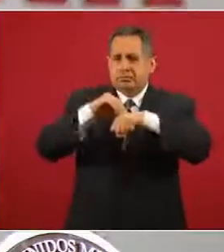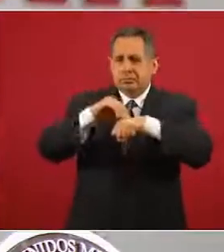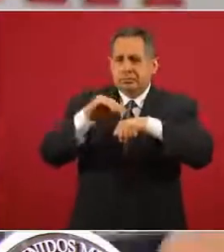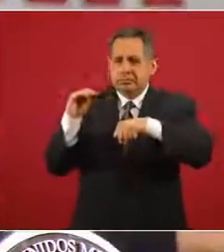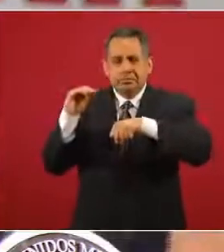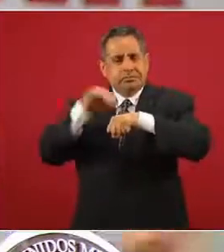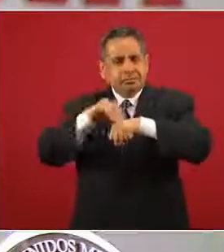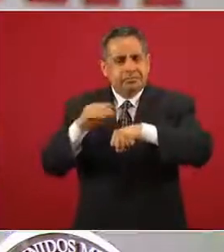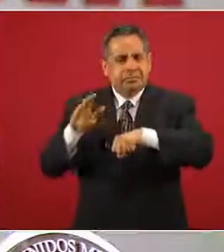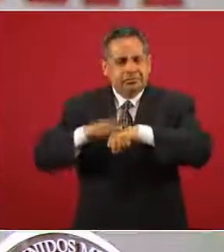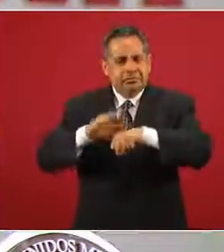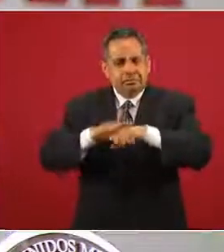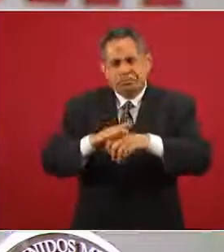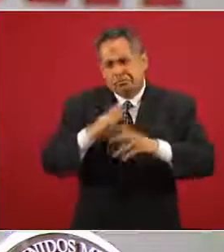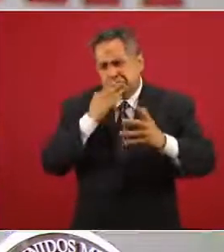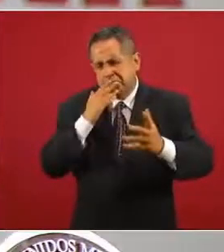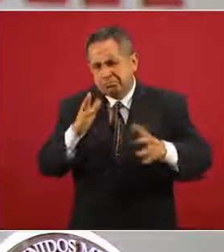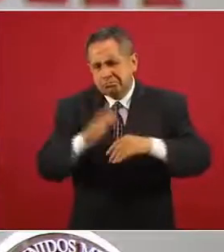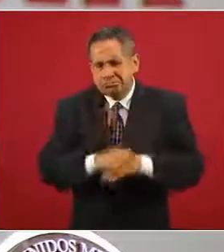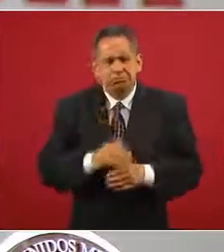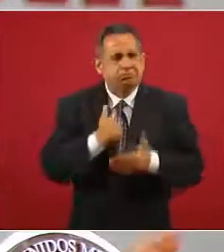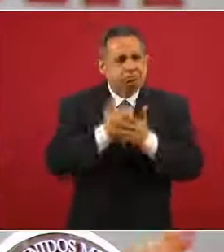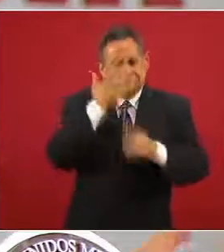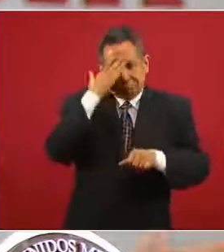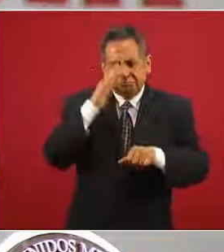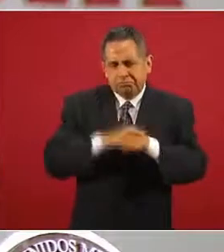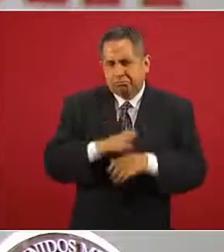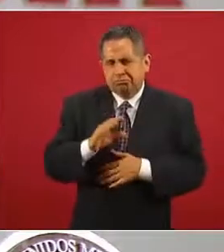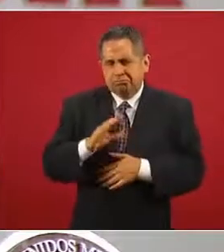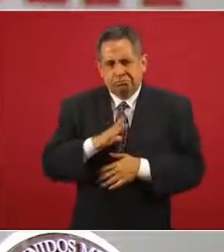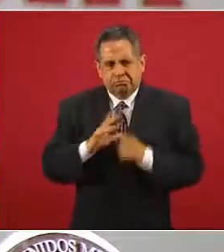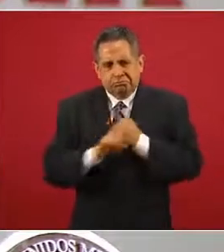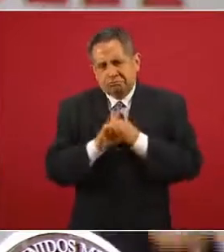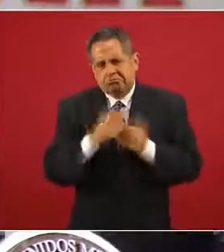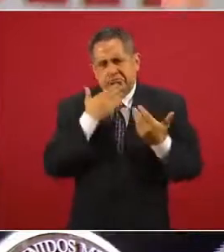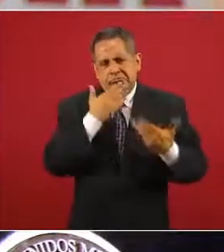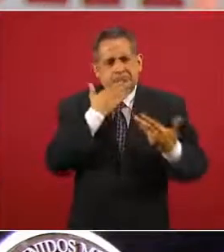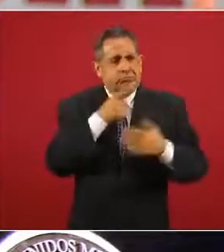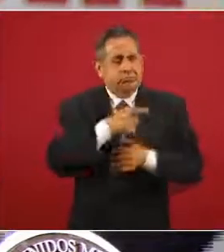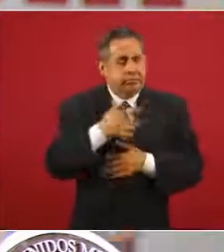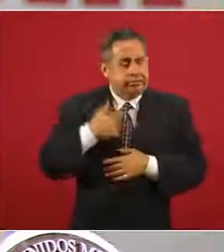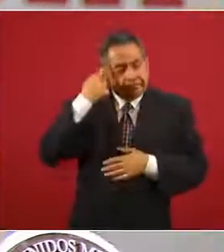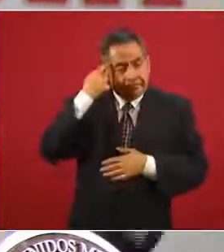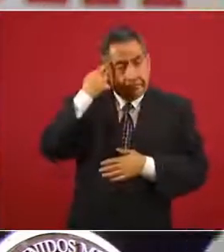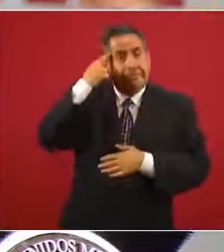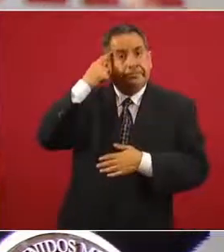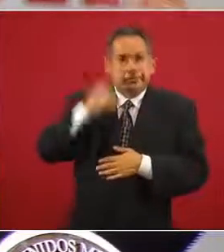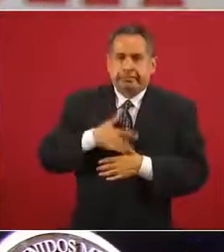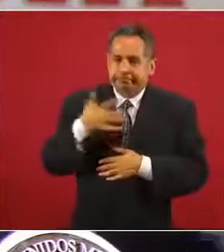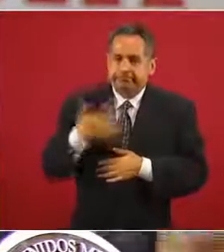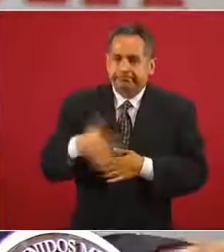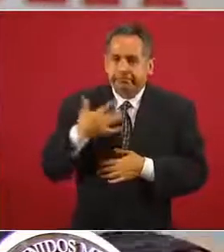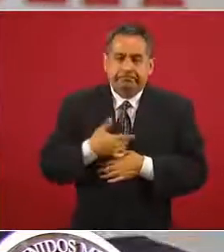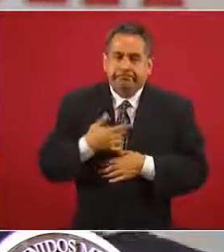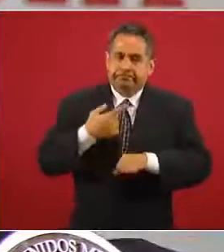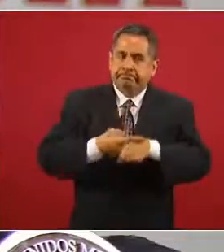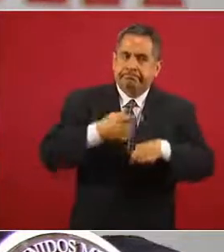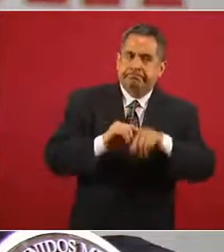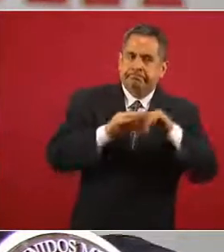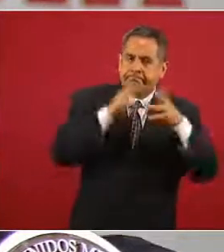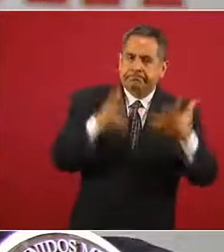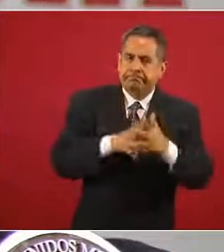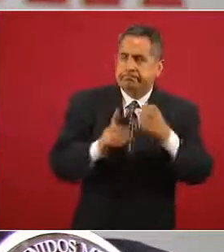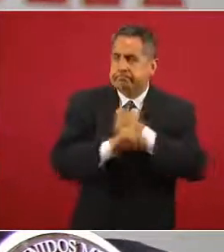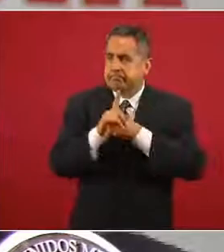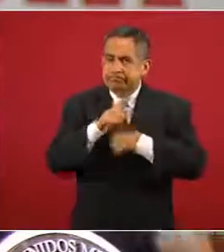casos. Está bien, como ayuda de memoria no hay ningún problema, ayuda a ver el tamaño de la afección que ha ocurrido